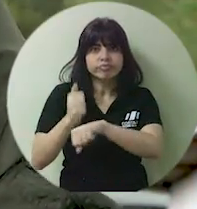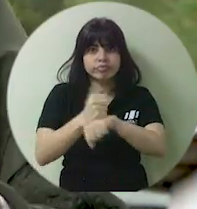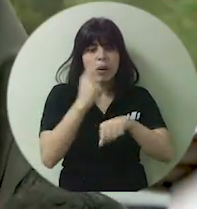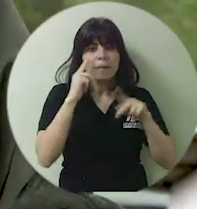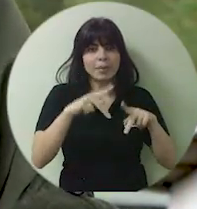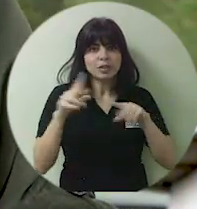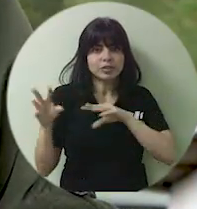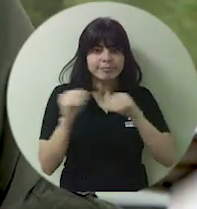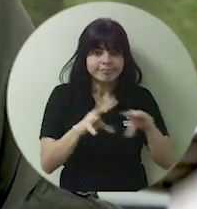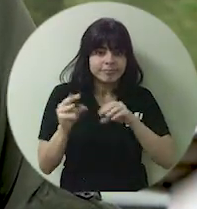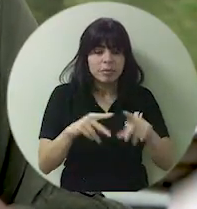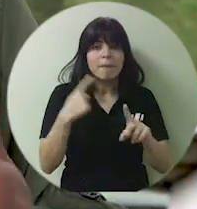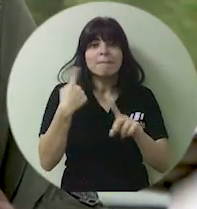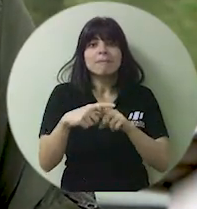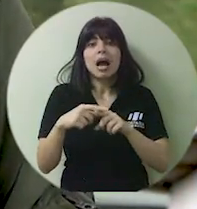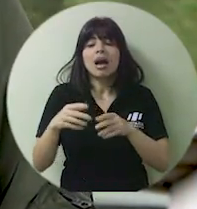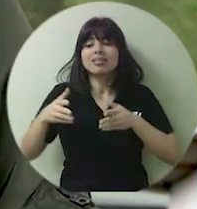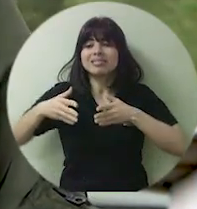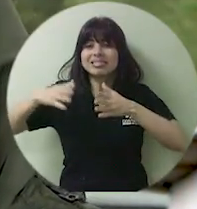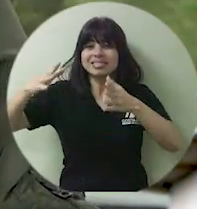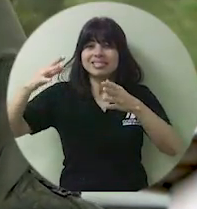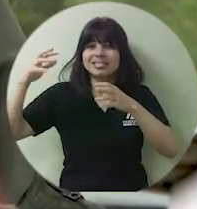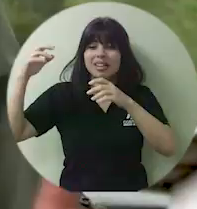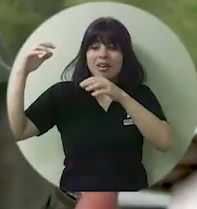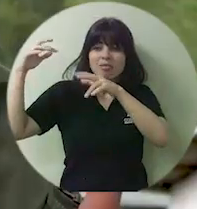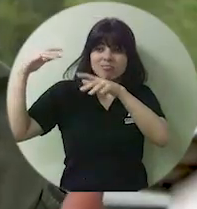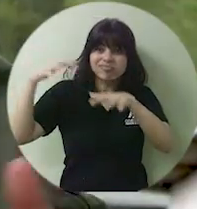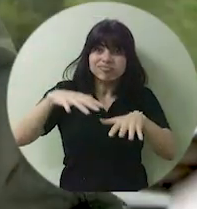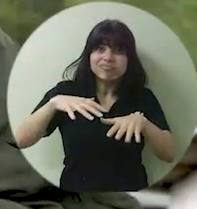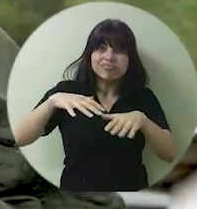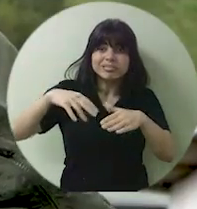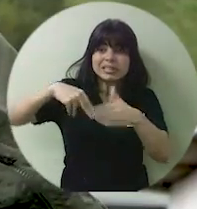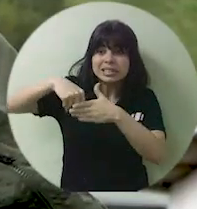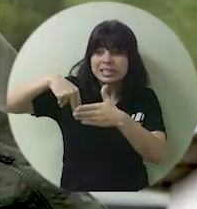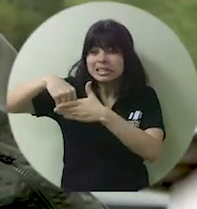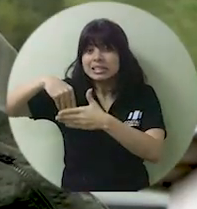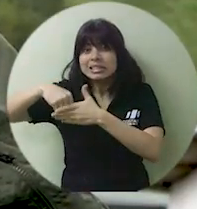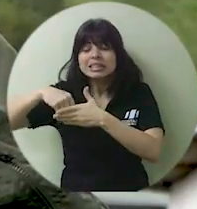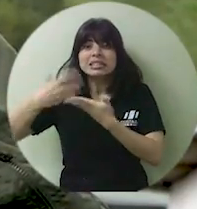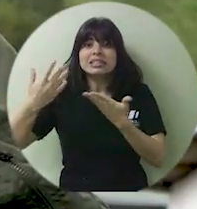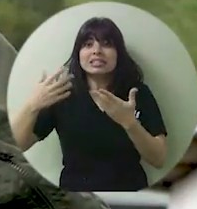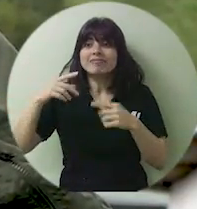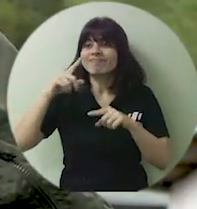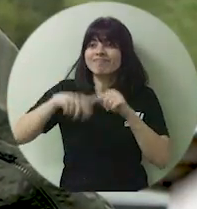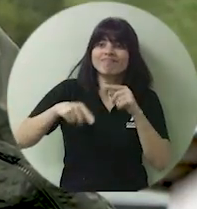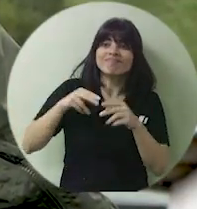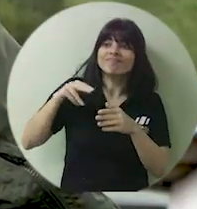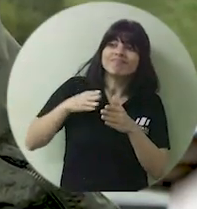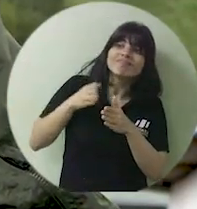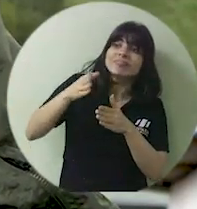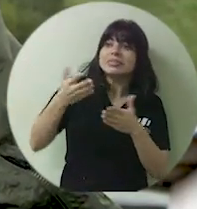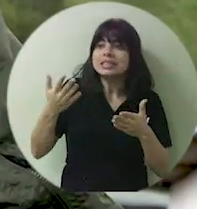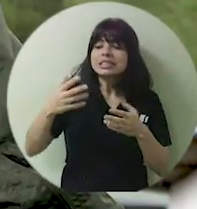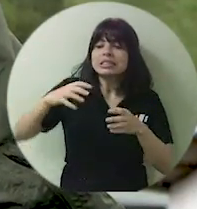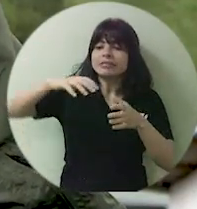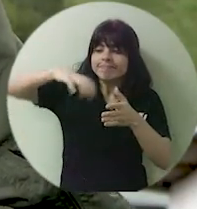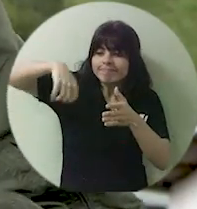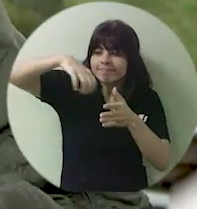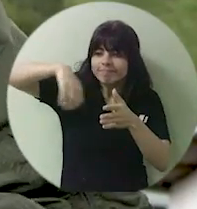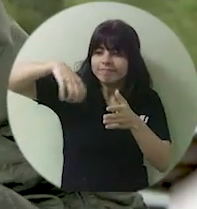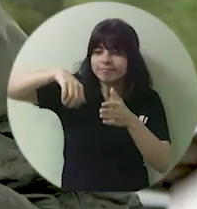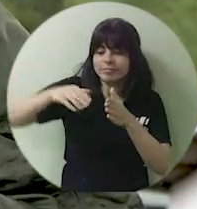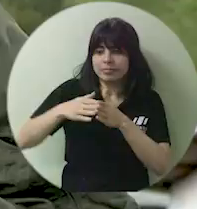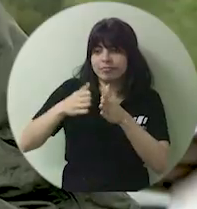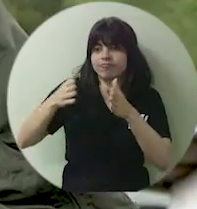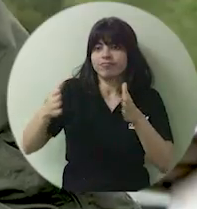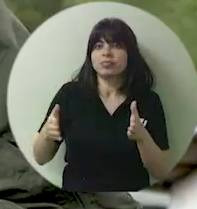también restituyendo el paso por vías que han estado fuera de nuestra posibilidad de atender y que poco